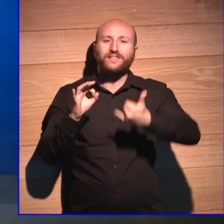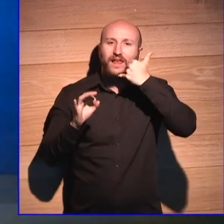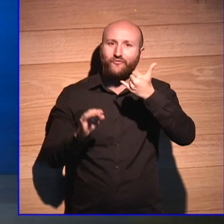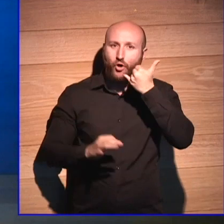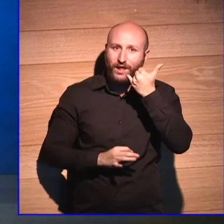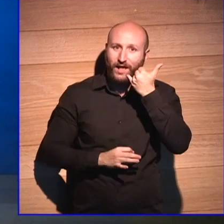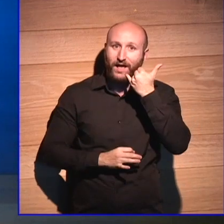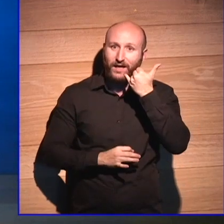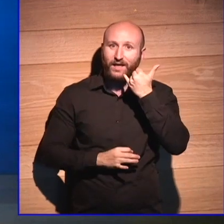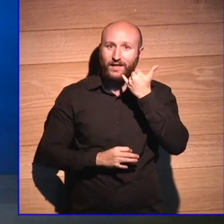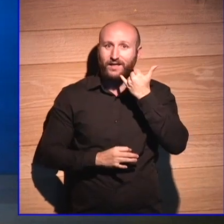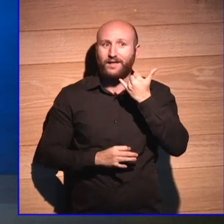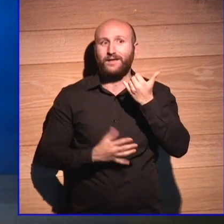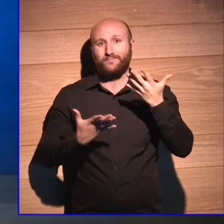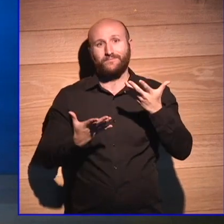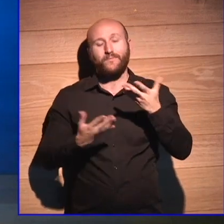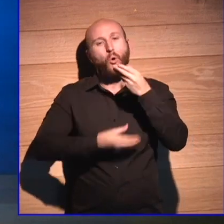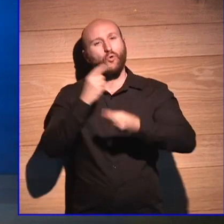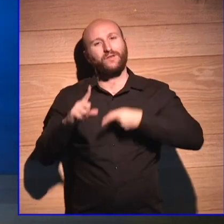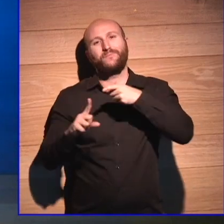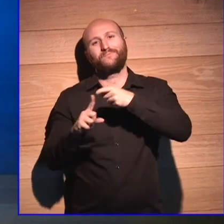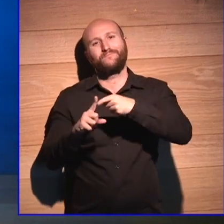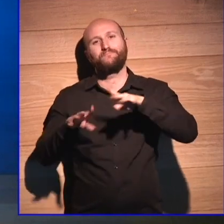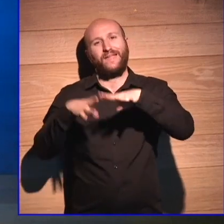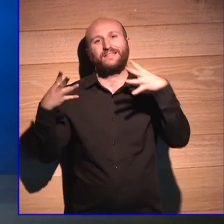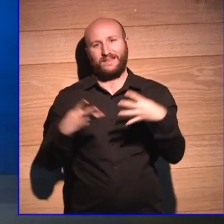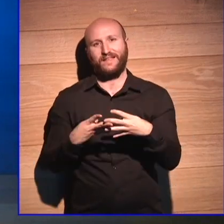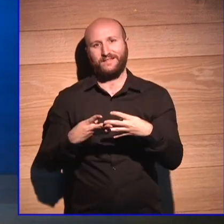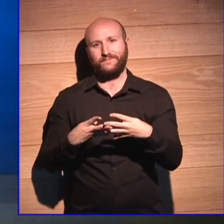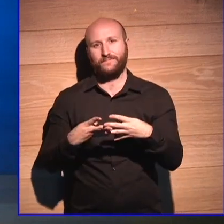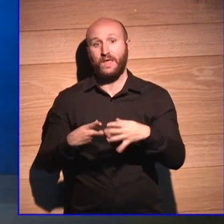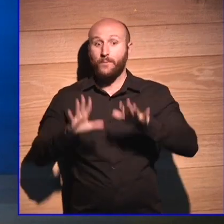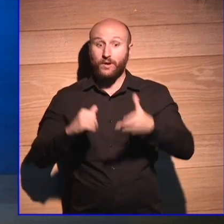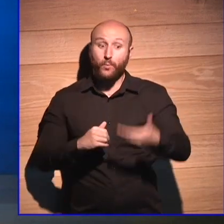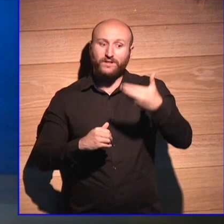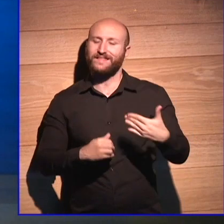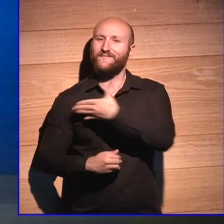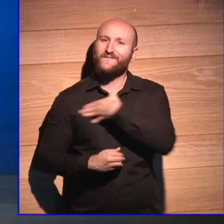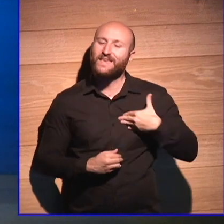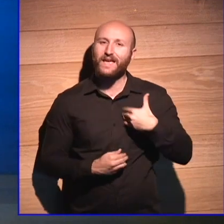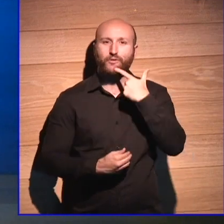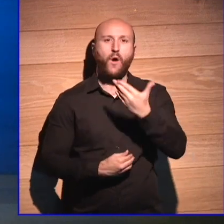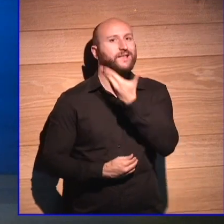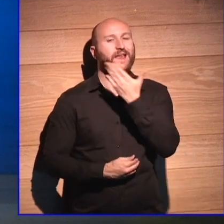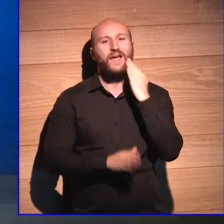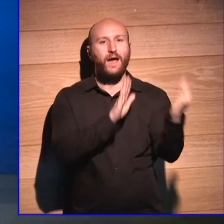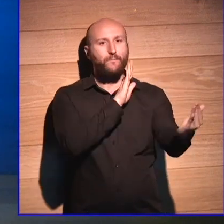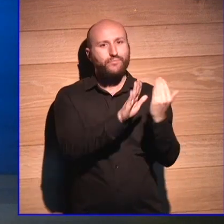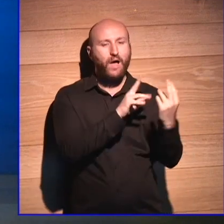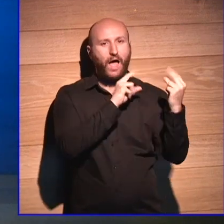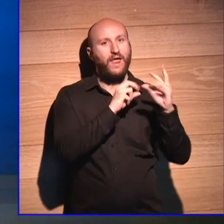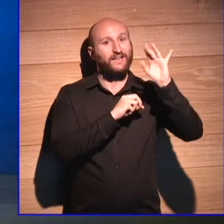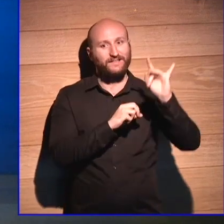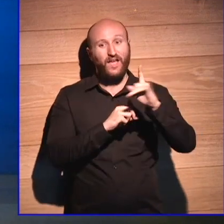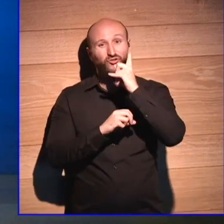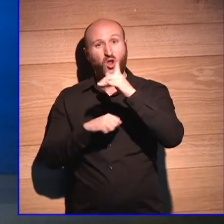telefónica, pues son muy por Internet. Pero es importante que si uno quiere hablar con una persona, lo pueda hacer, que no solo hable con un